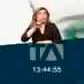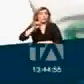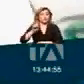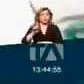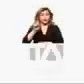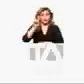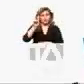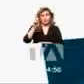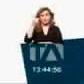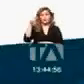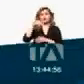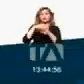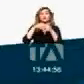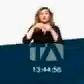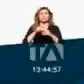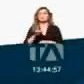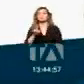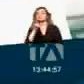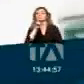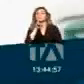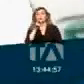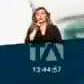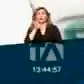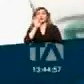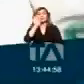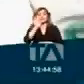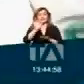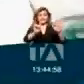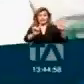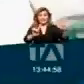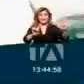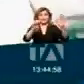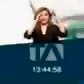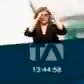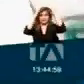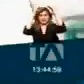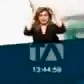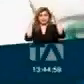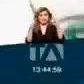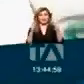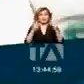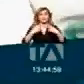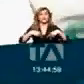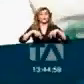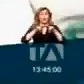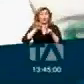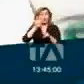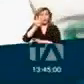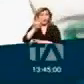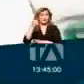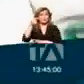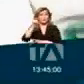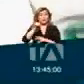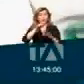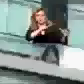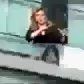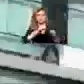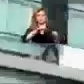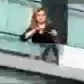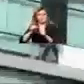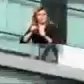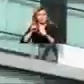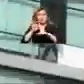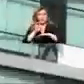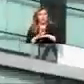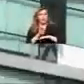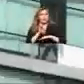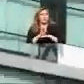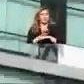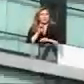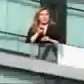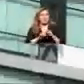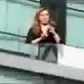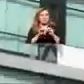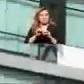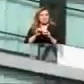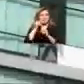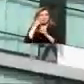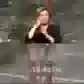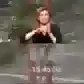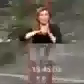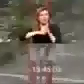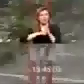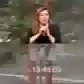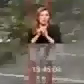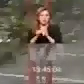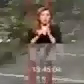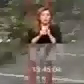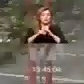mientras en Estados Unidos le confiscaron 6 propiedades valoradas en casi 4 millones. En Ecuador, tiene informes de Contraloría en su